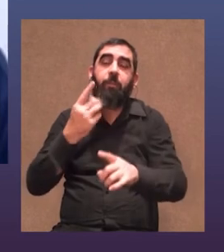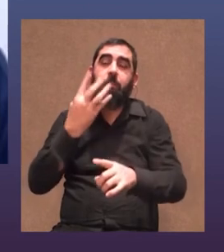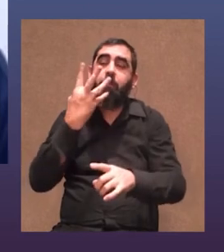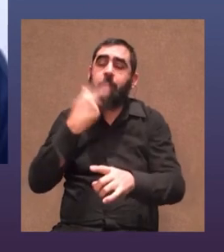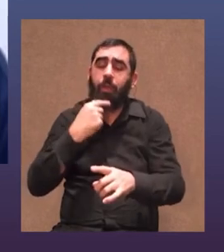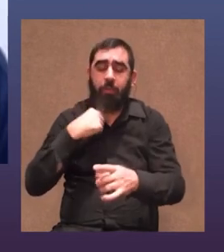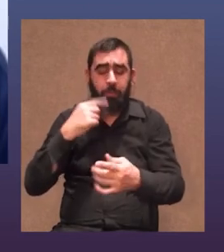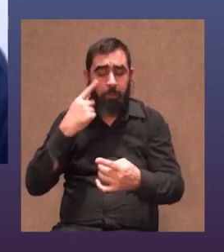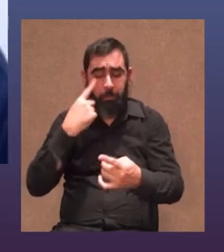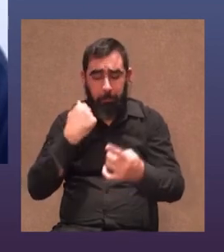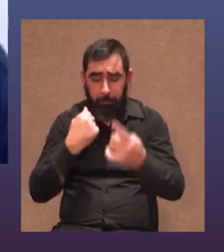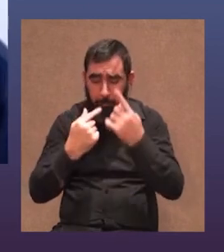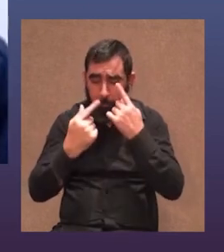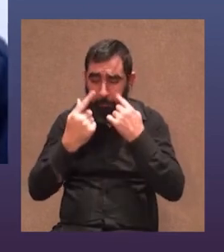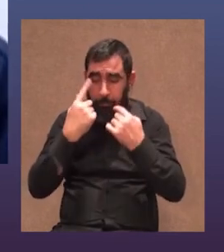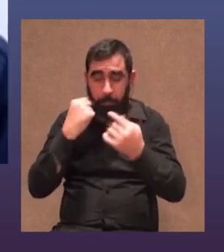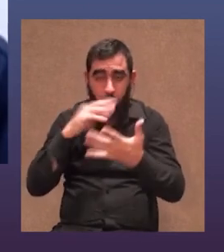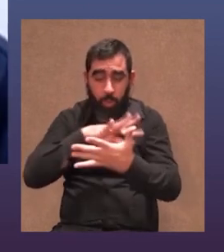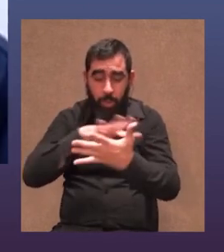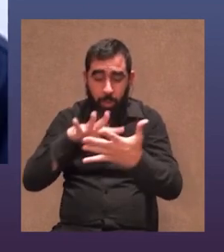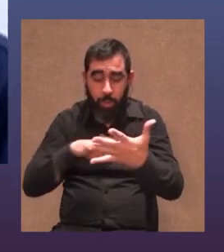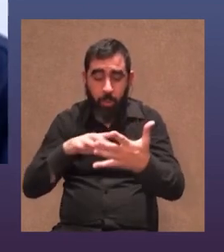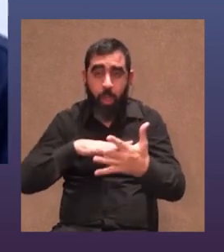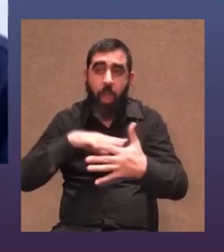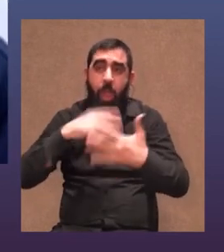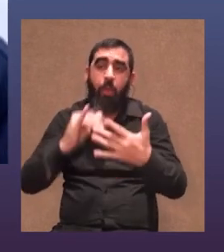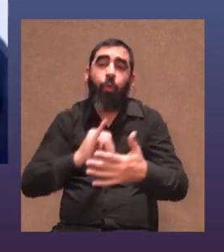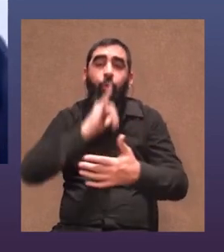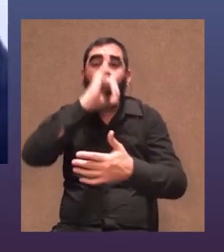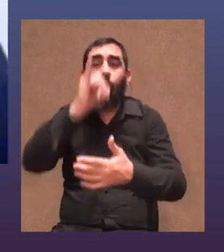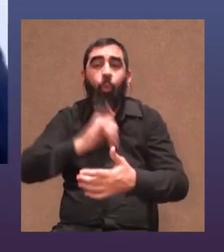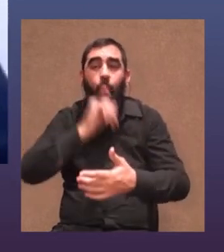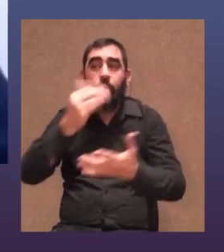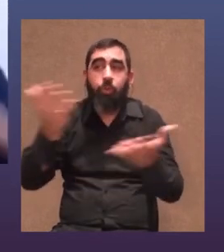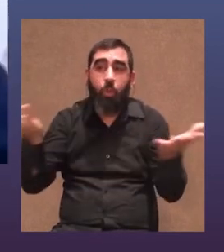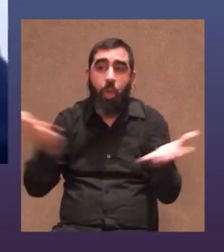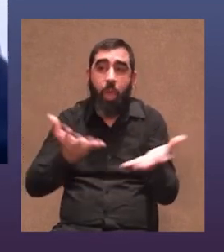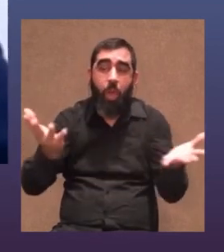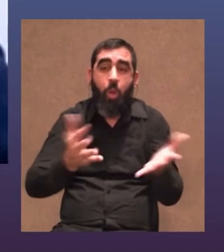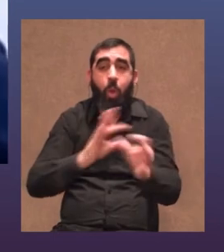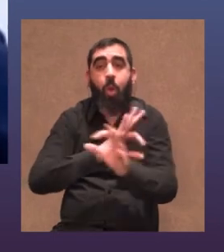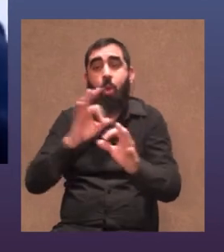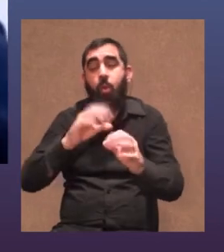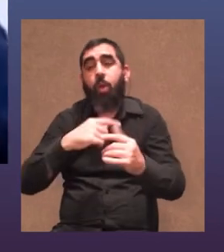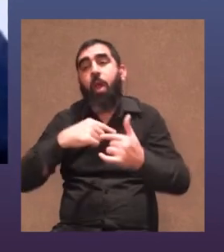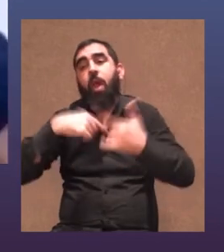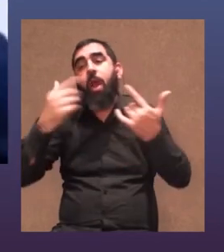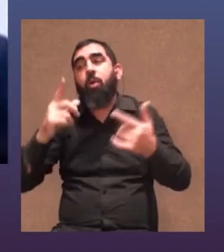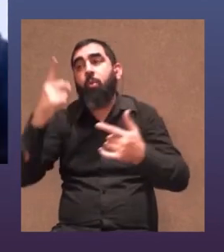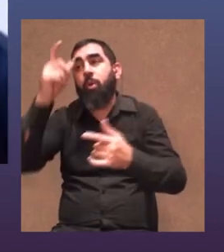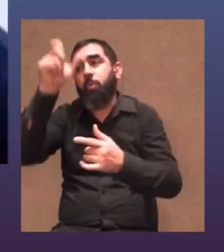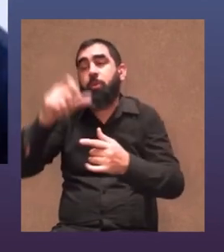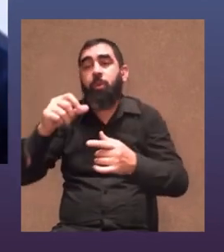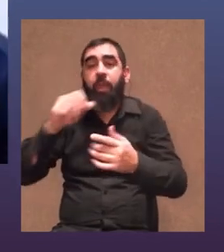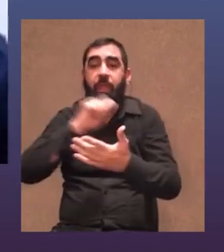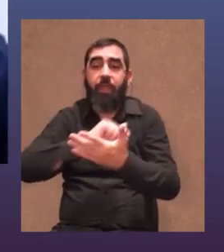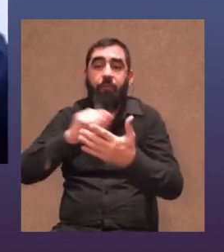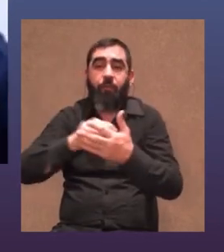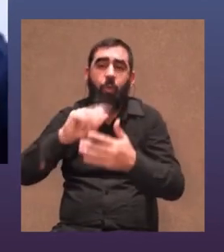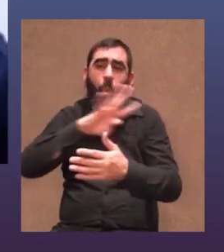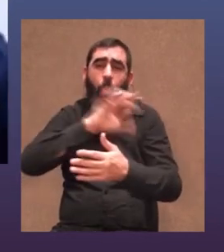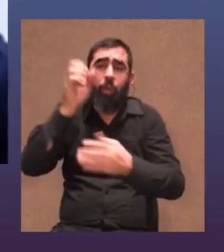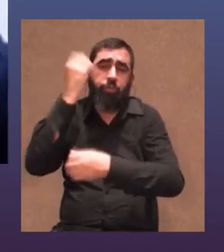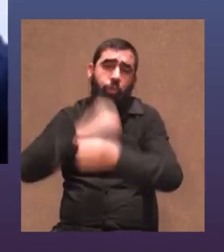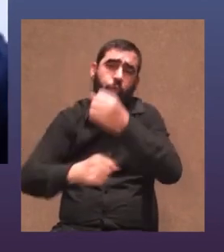leyendo por algo que tal vez es una novela contemporánea o a veces es algo que alguien escribió hace 400 años y